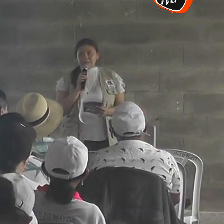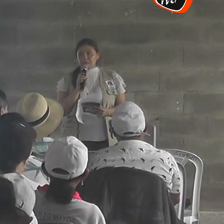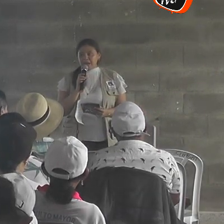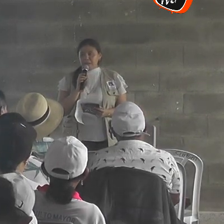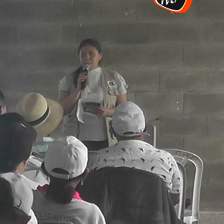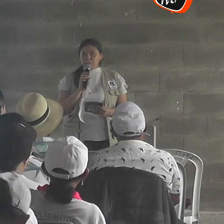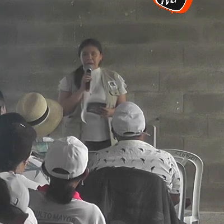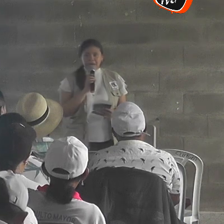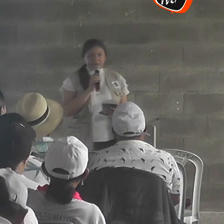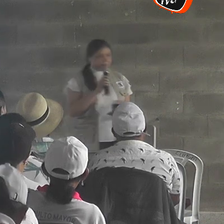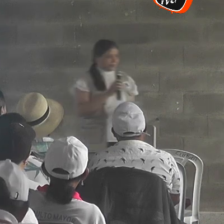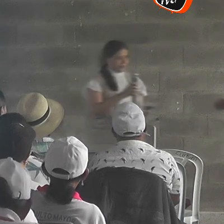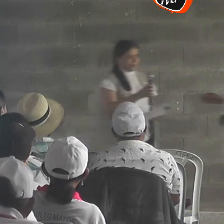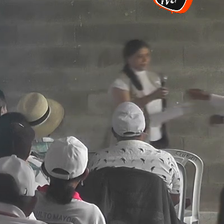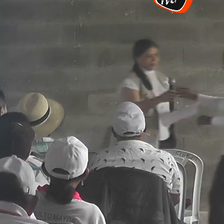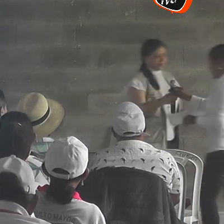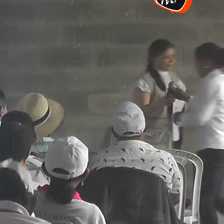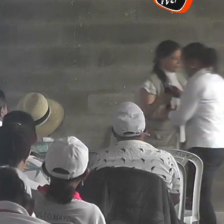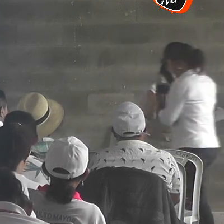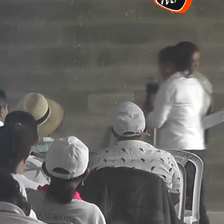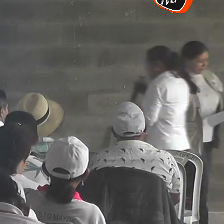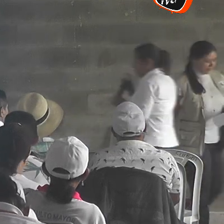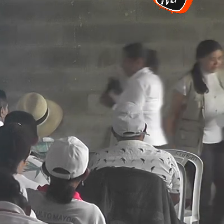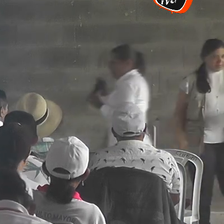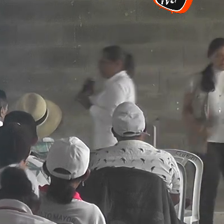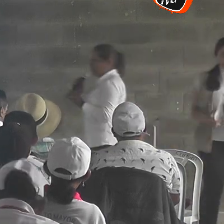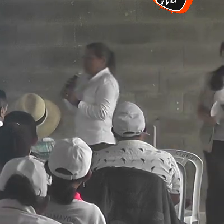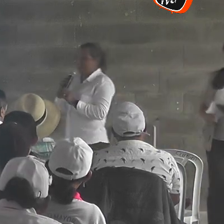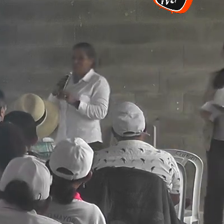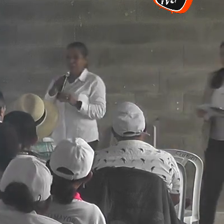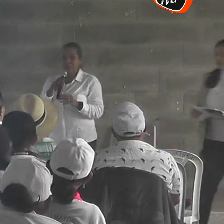a esta asamblea popular.